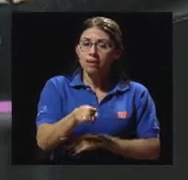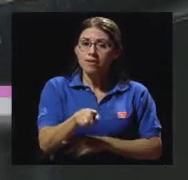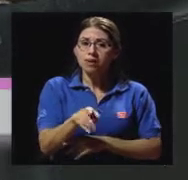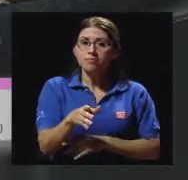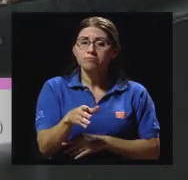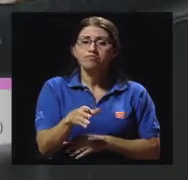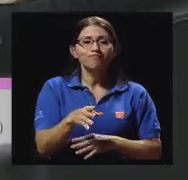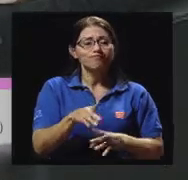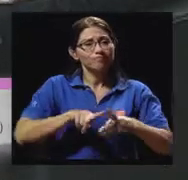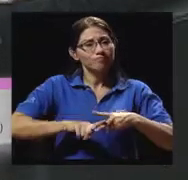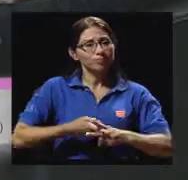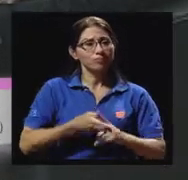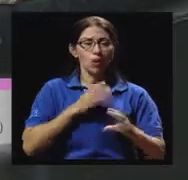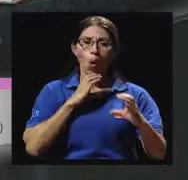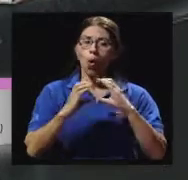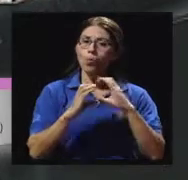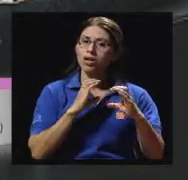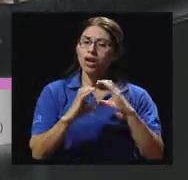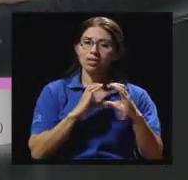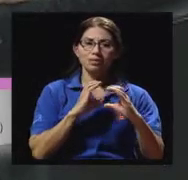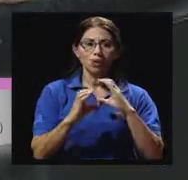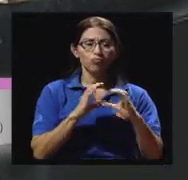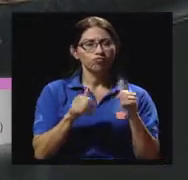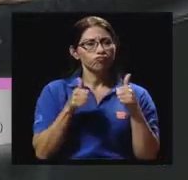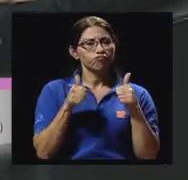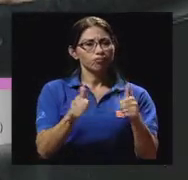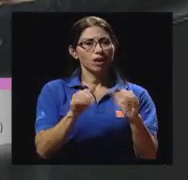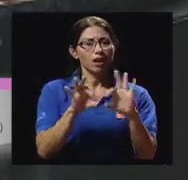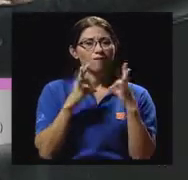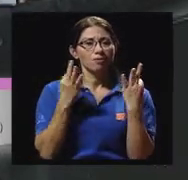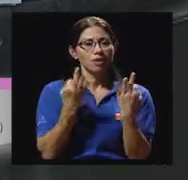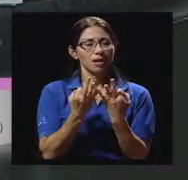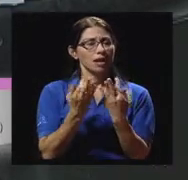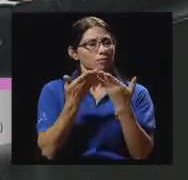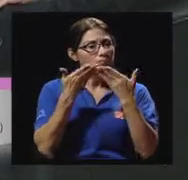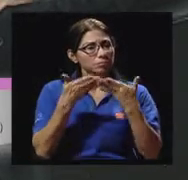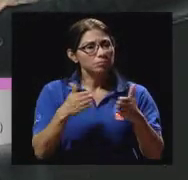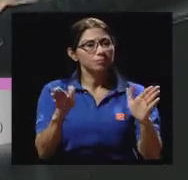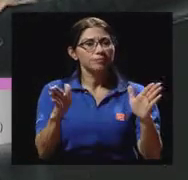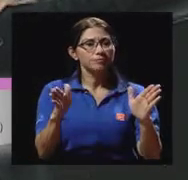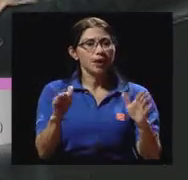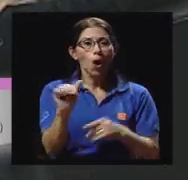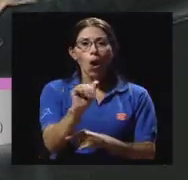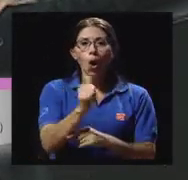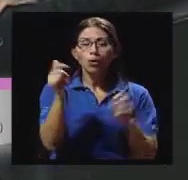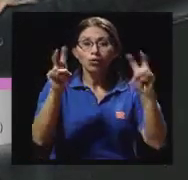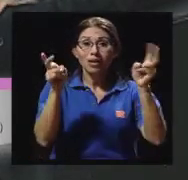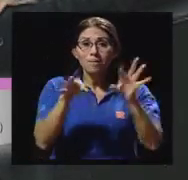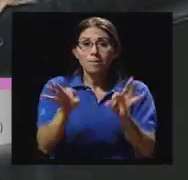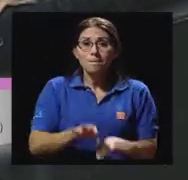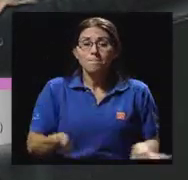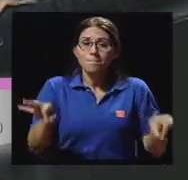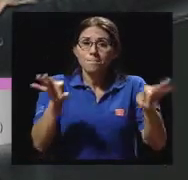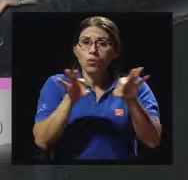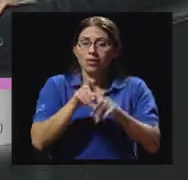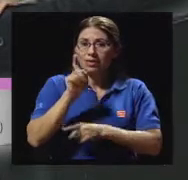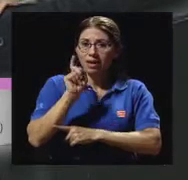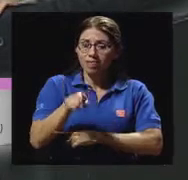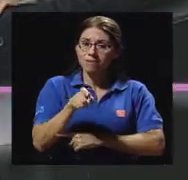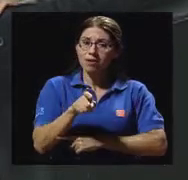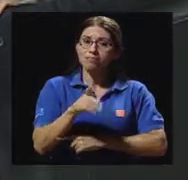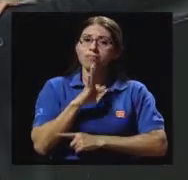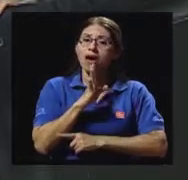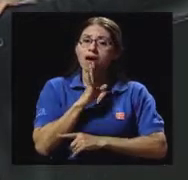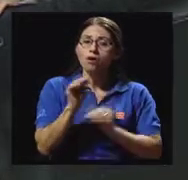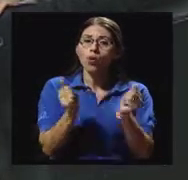una abierta comunicación en la familia respecto a eso. Y otro de los temas importantes que hay que desarrollar